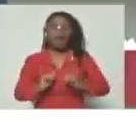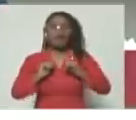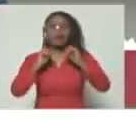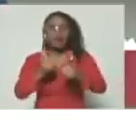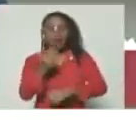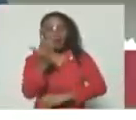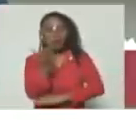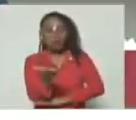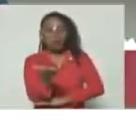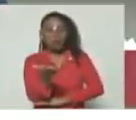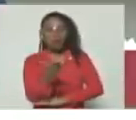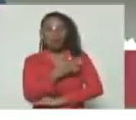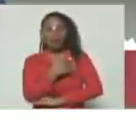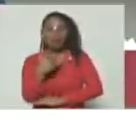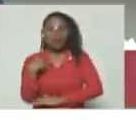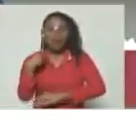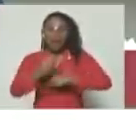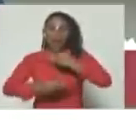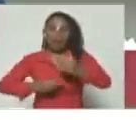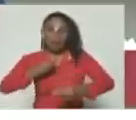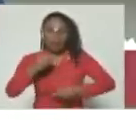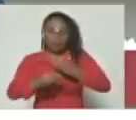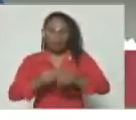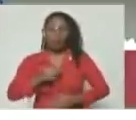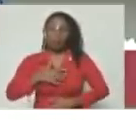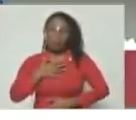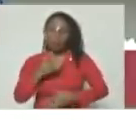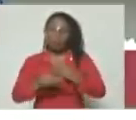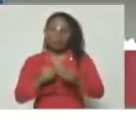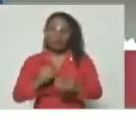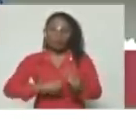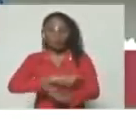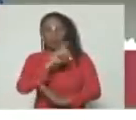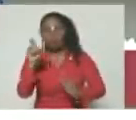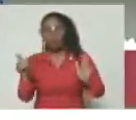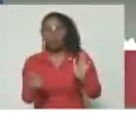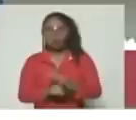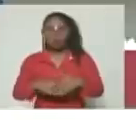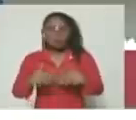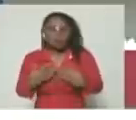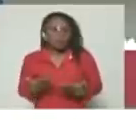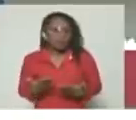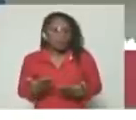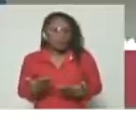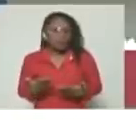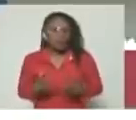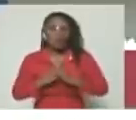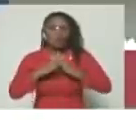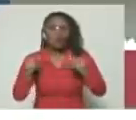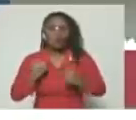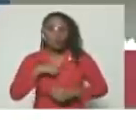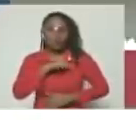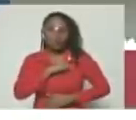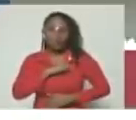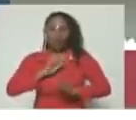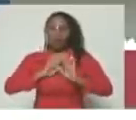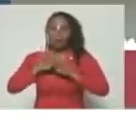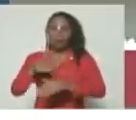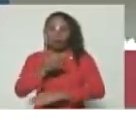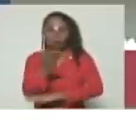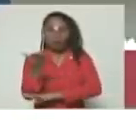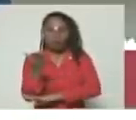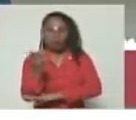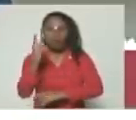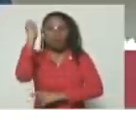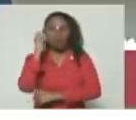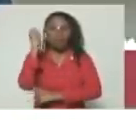ustedes quieran tomar. Pueden contar plenamente con todo nuestro apoyo. Diputado Jorge